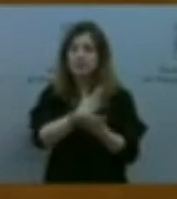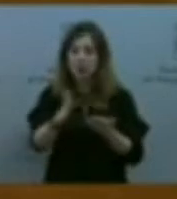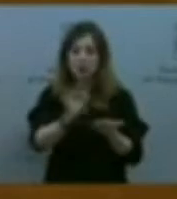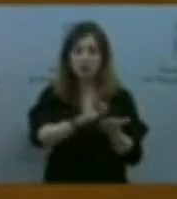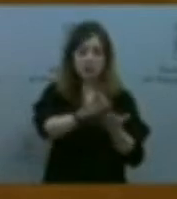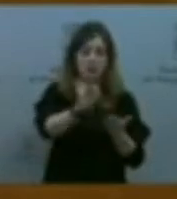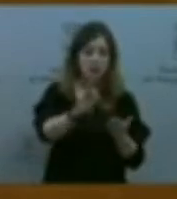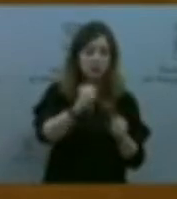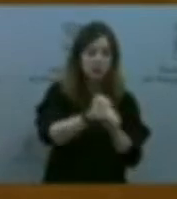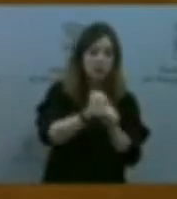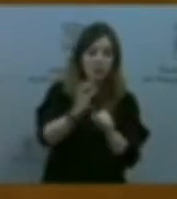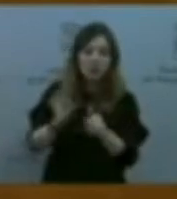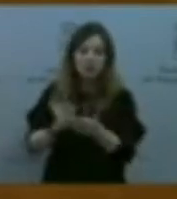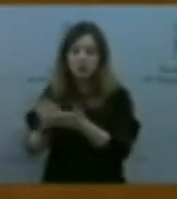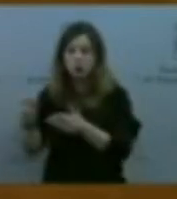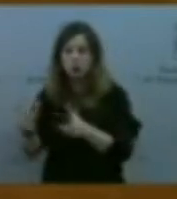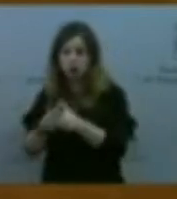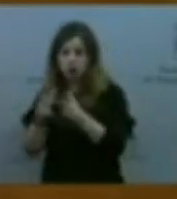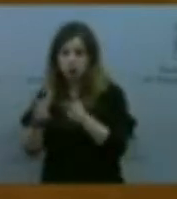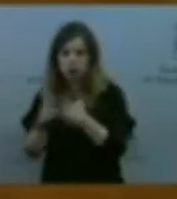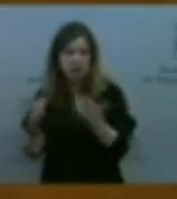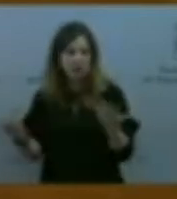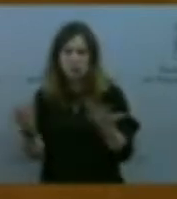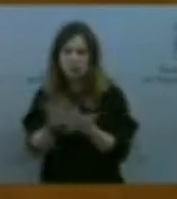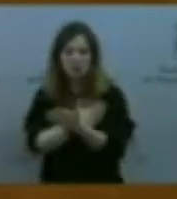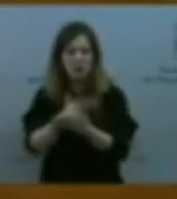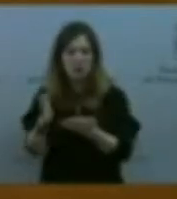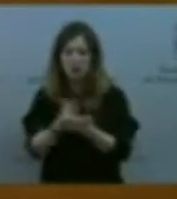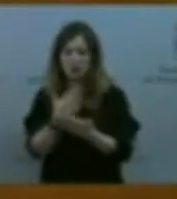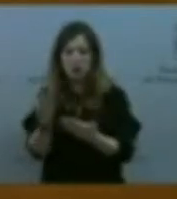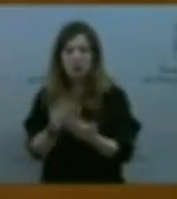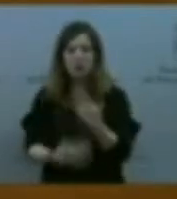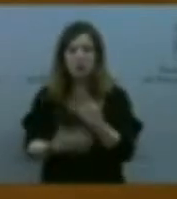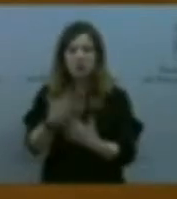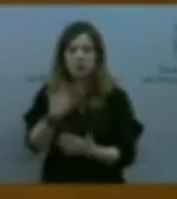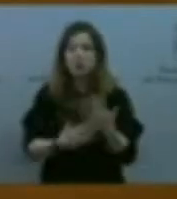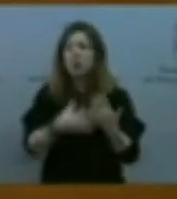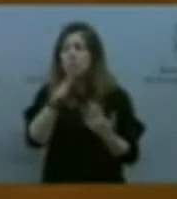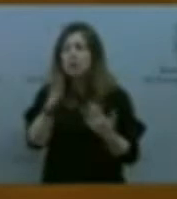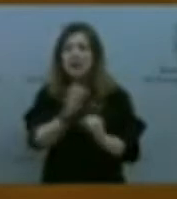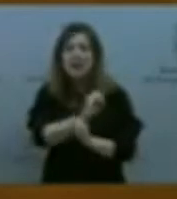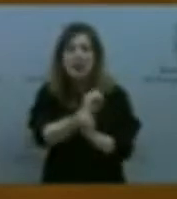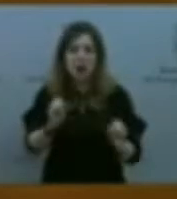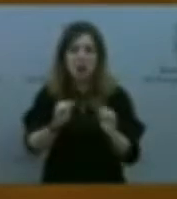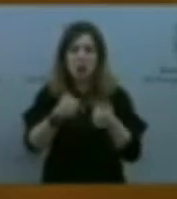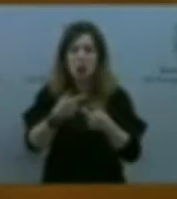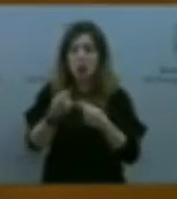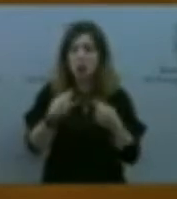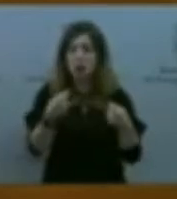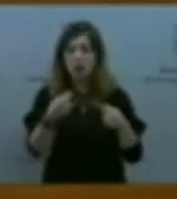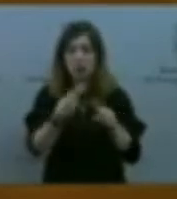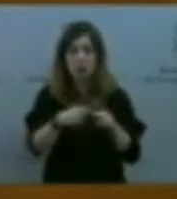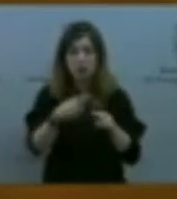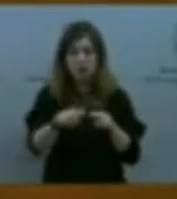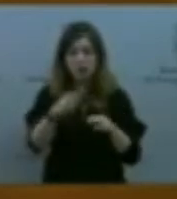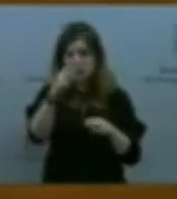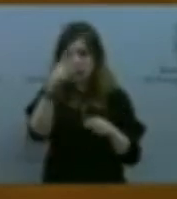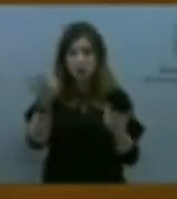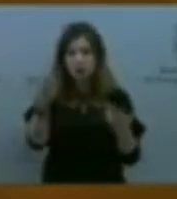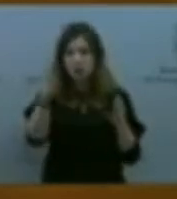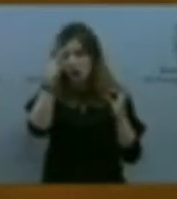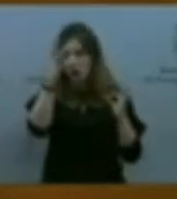Probablemente porque nadie se puso a coordinar esas políticas con inteligencia y con eficiencia. Probablemente porque a